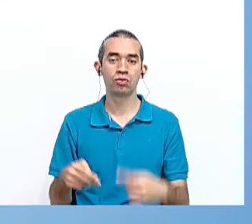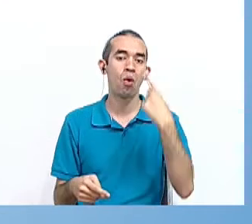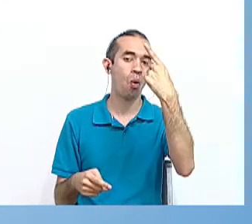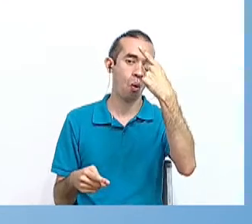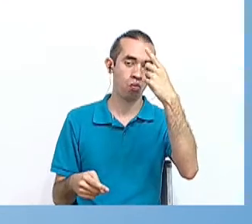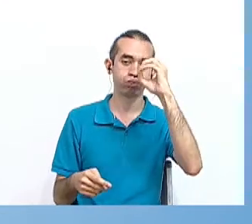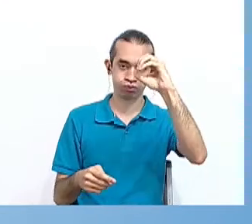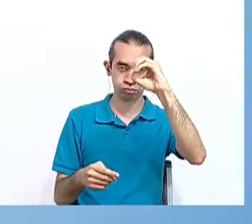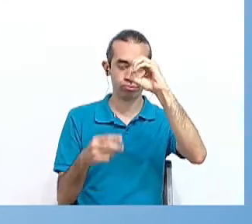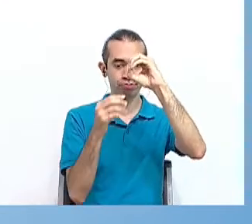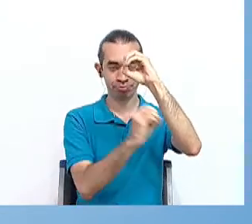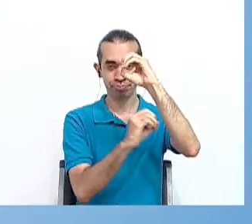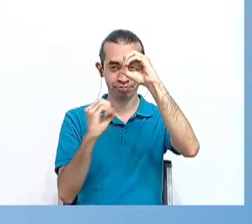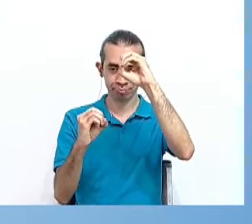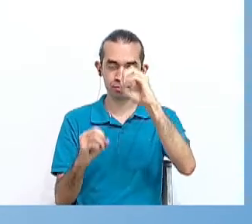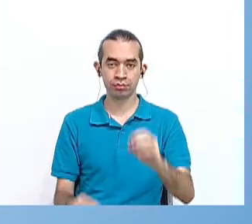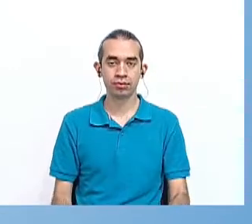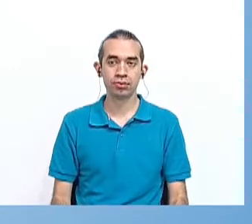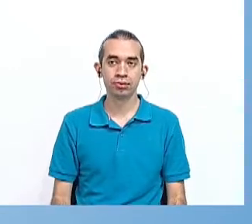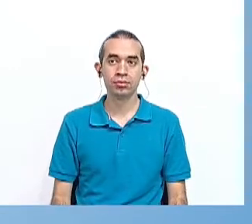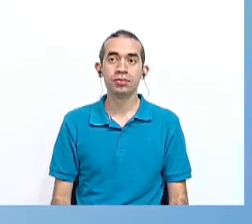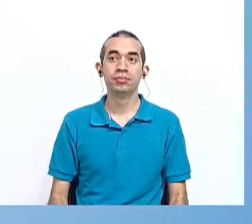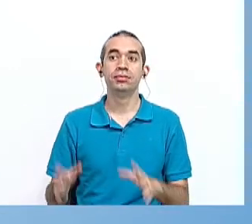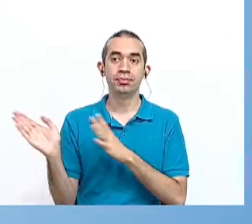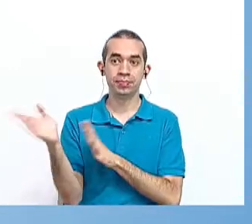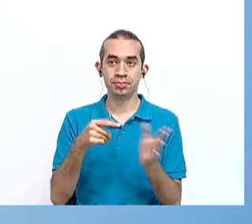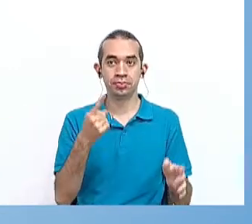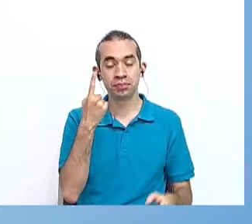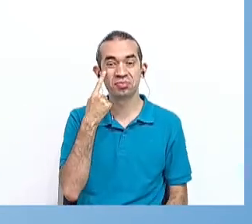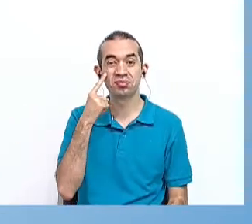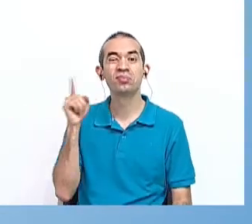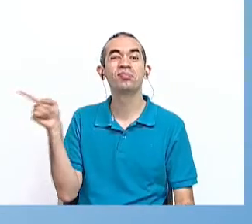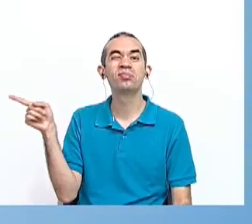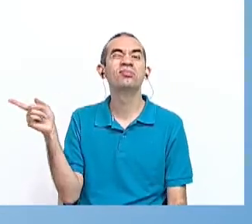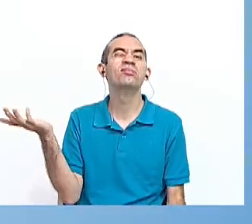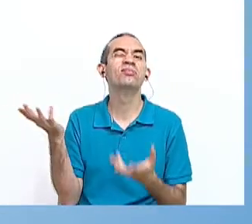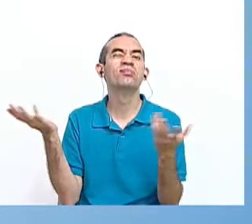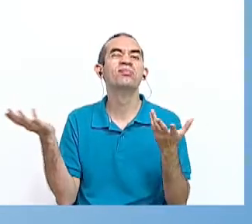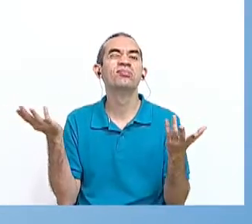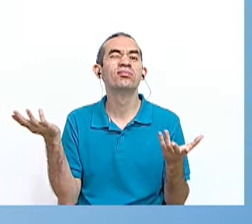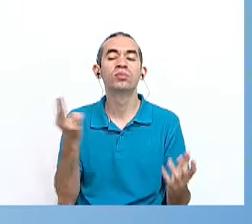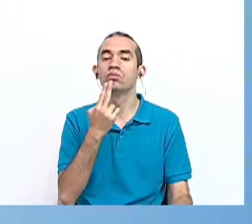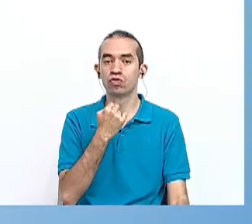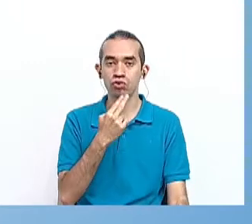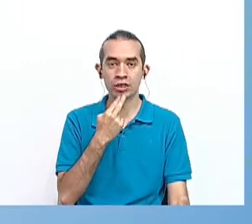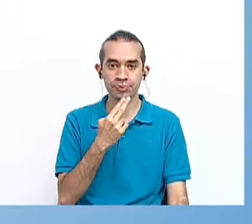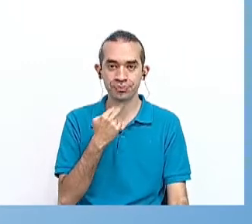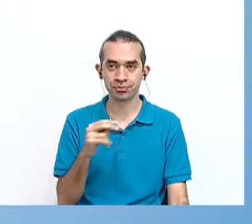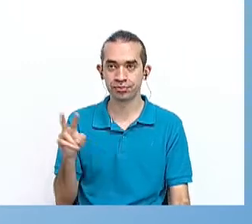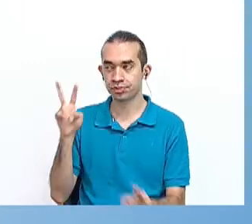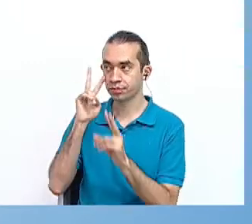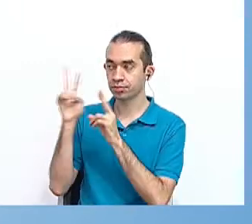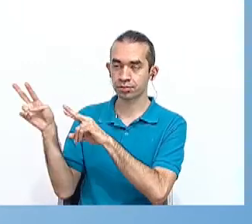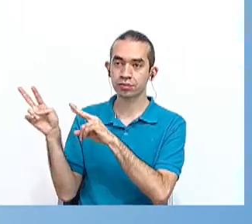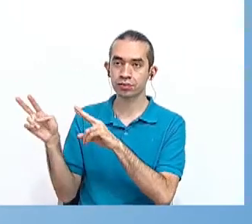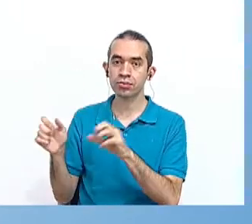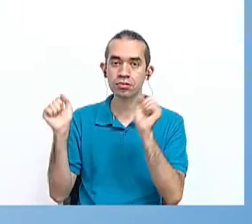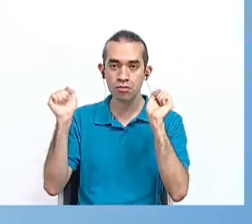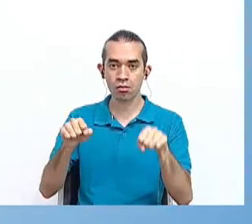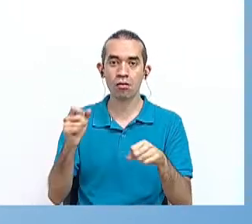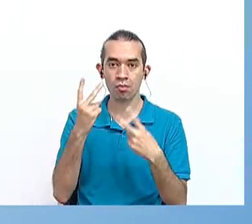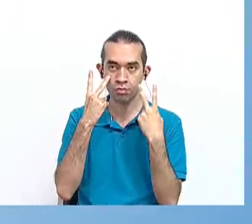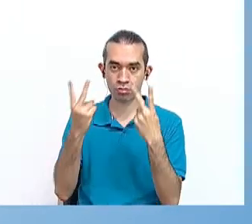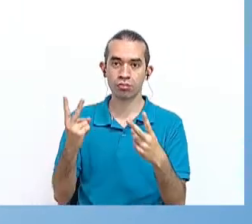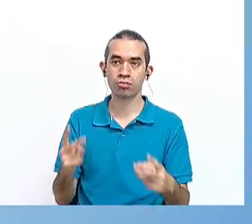una de oxígeno. Ahora tenemos la molécula de glucosa. Podemos